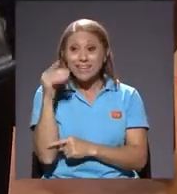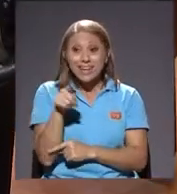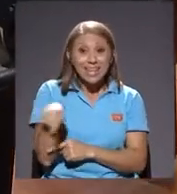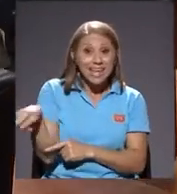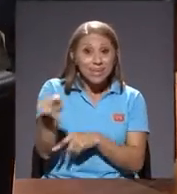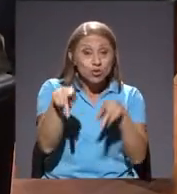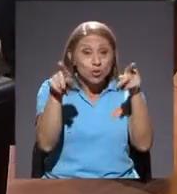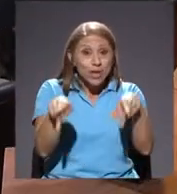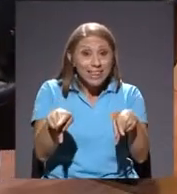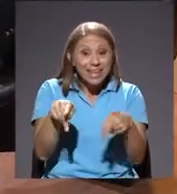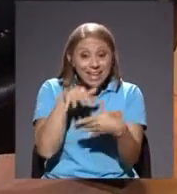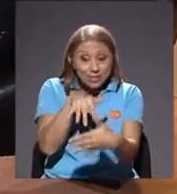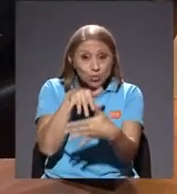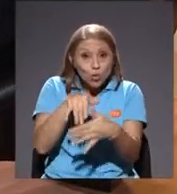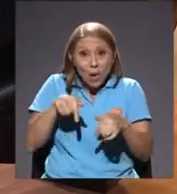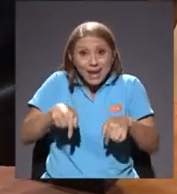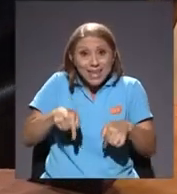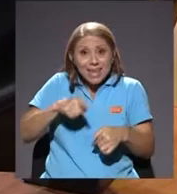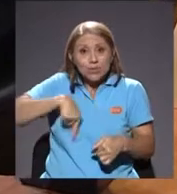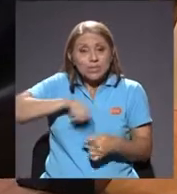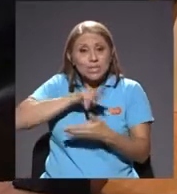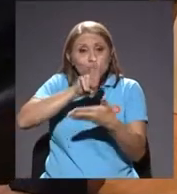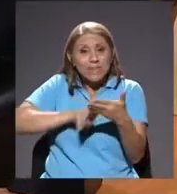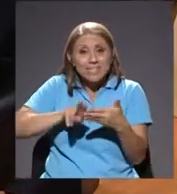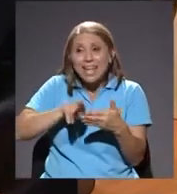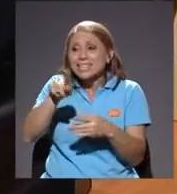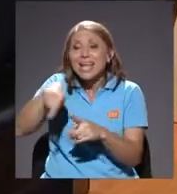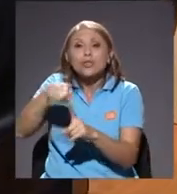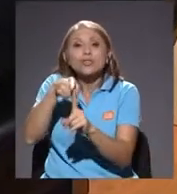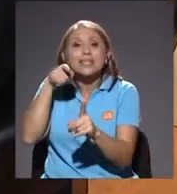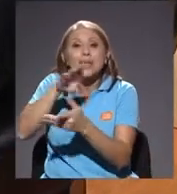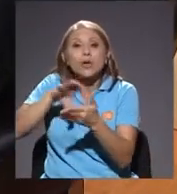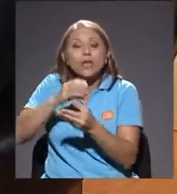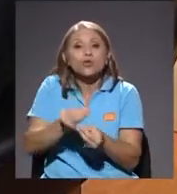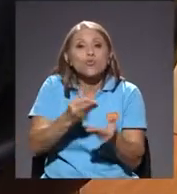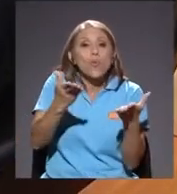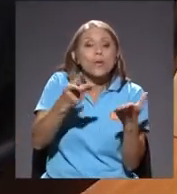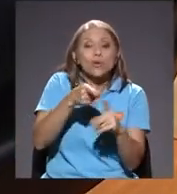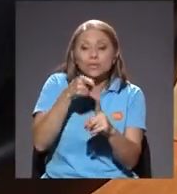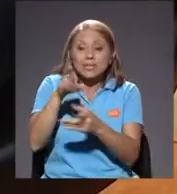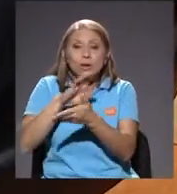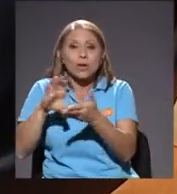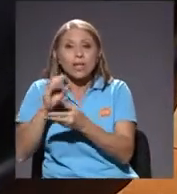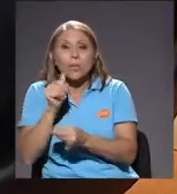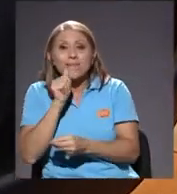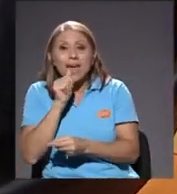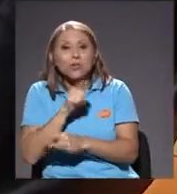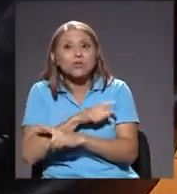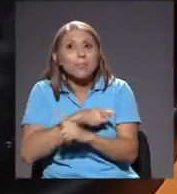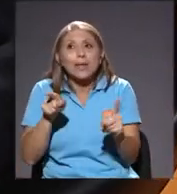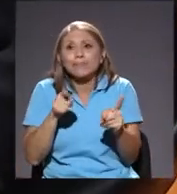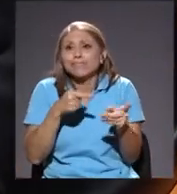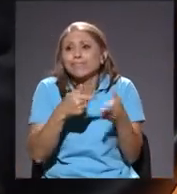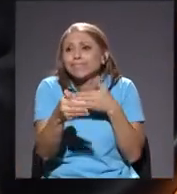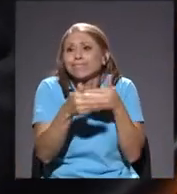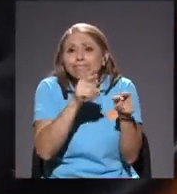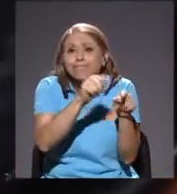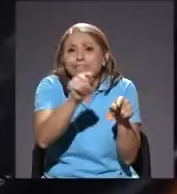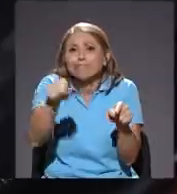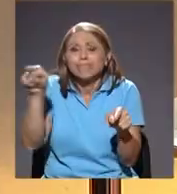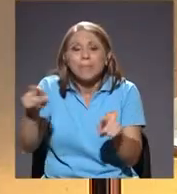universidades son de colegios públicos y privados bueno de todo el mundo verdad pero que que ama este país es que es lo más